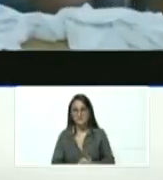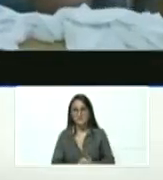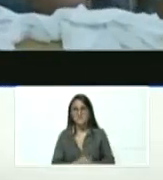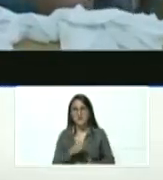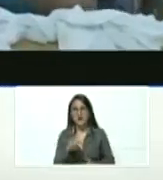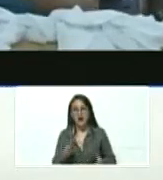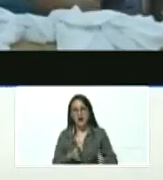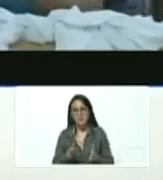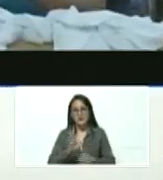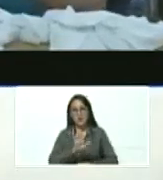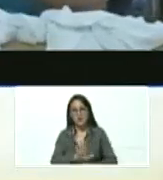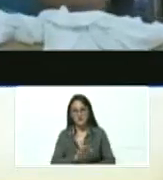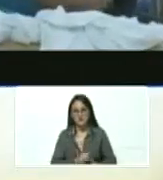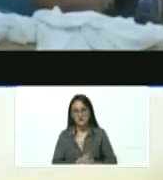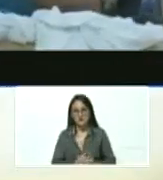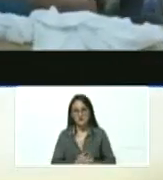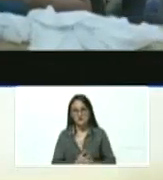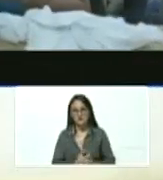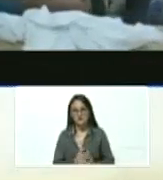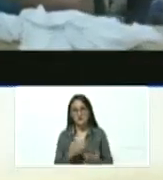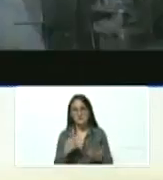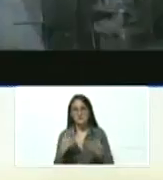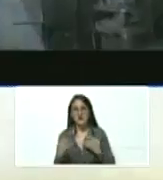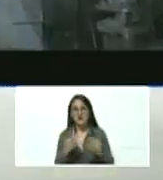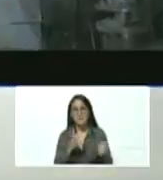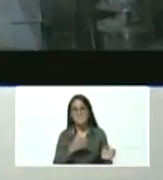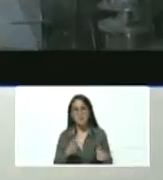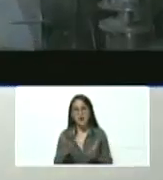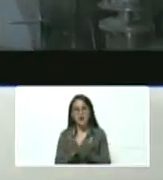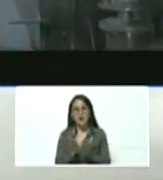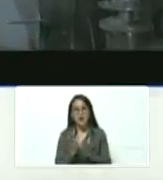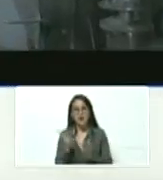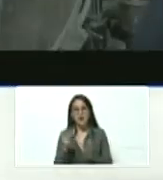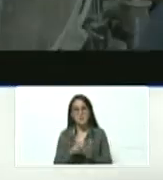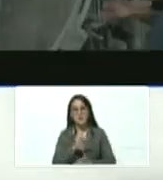nuestro camino. Expoferia Plan Escolar